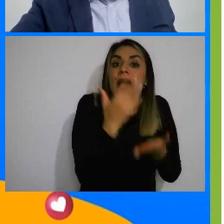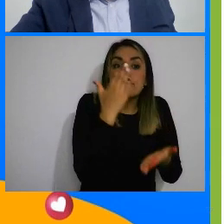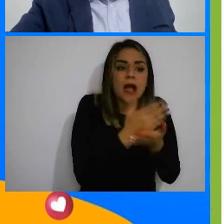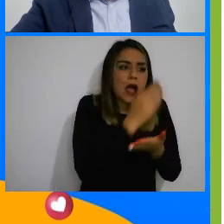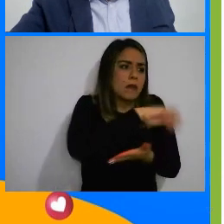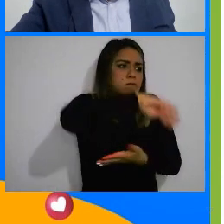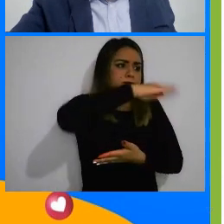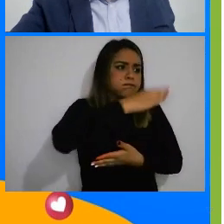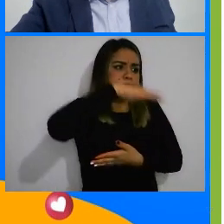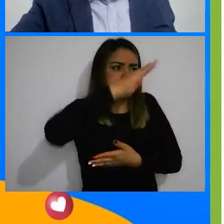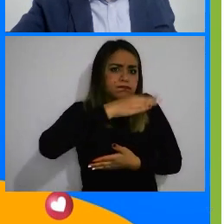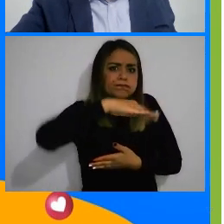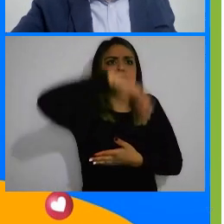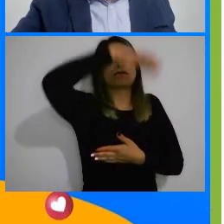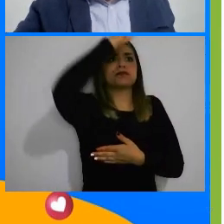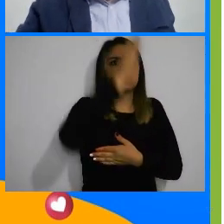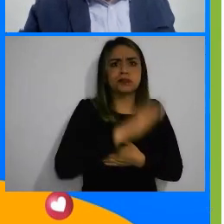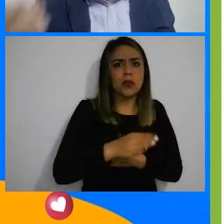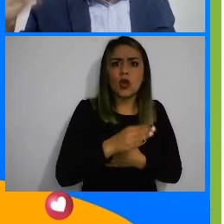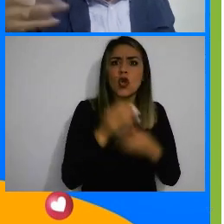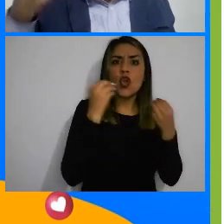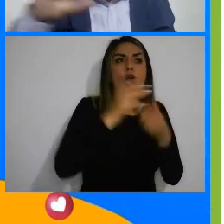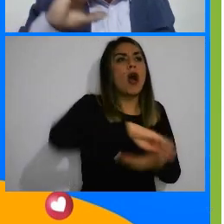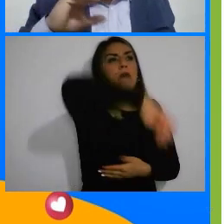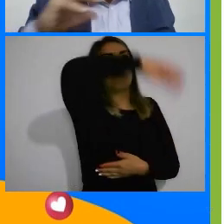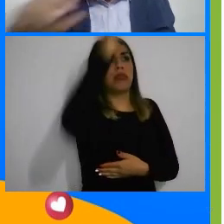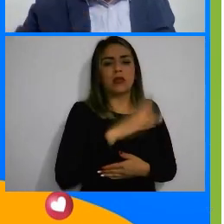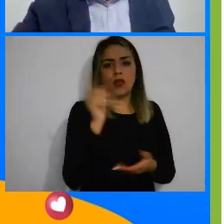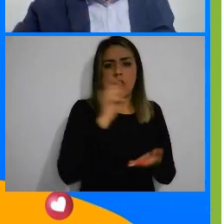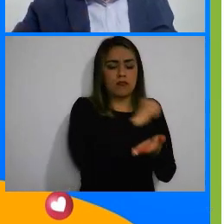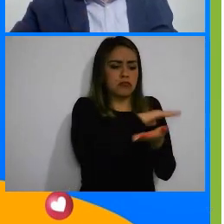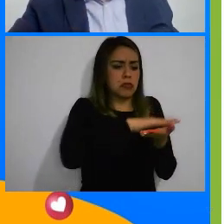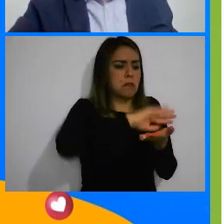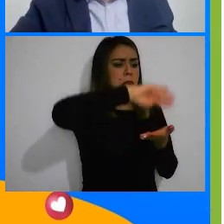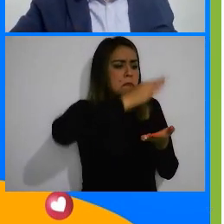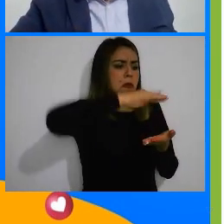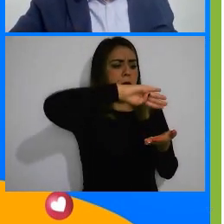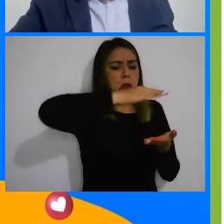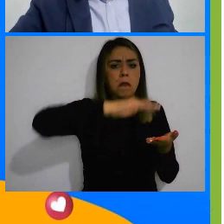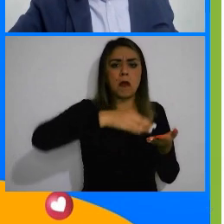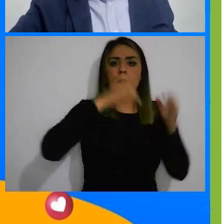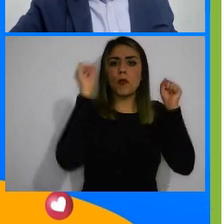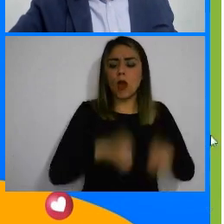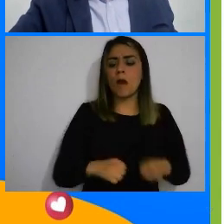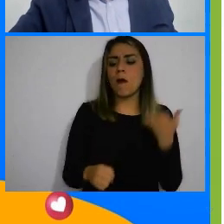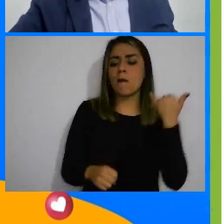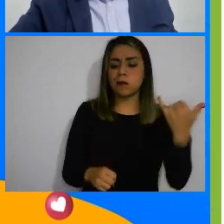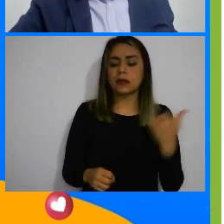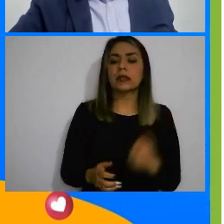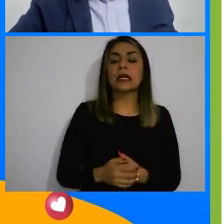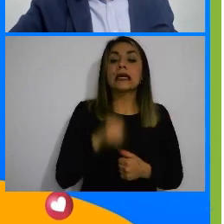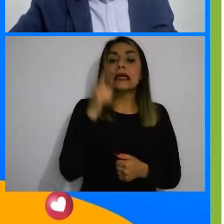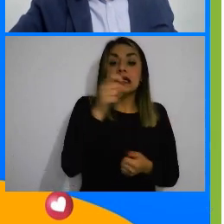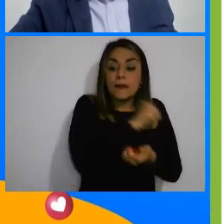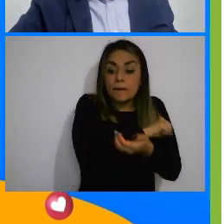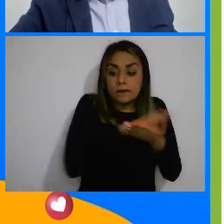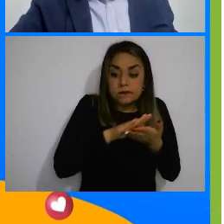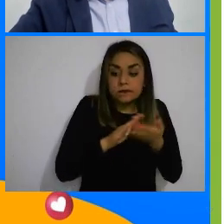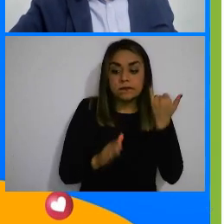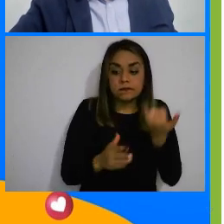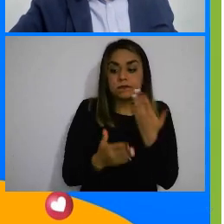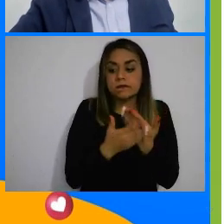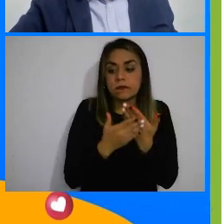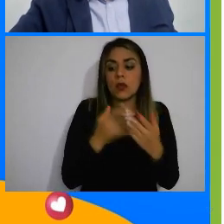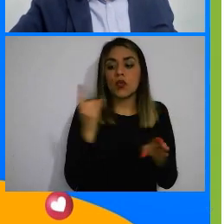geográficos, montañas, no muy pronunciadas, pero sí pequeñas, pero las podemos encontrar. Y estas llanuras son donde se han